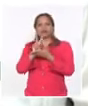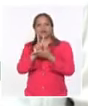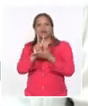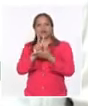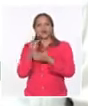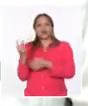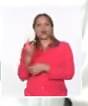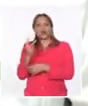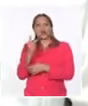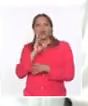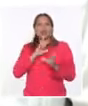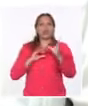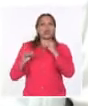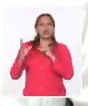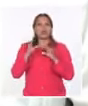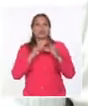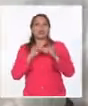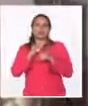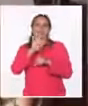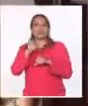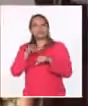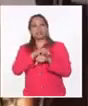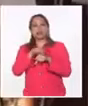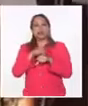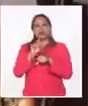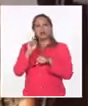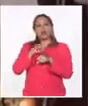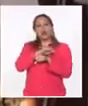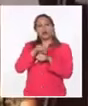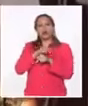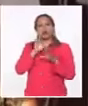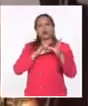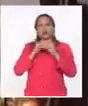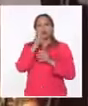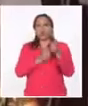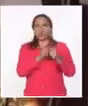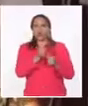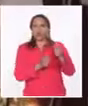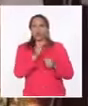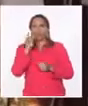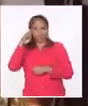Y conversaba media hora, 40 minutos, una hora, con un ordeñador de vaca.